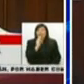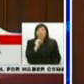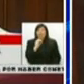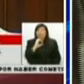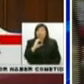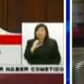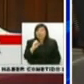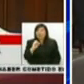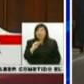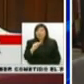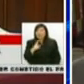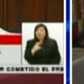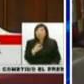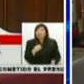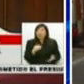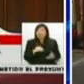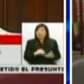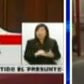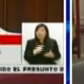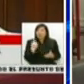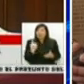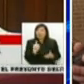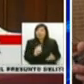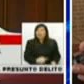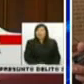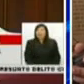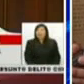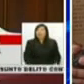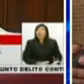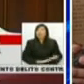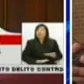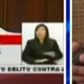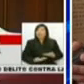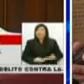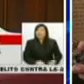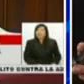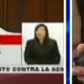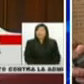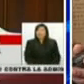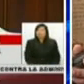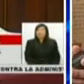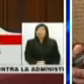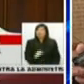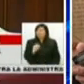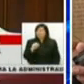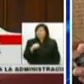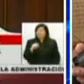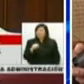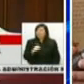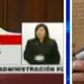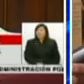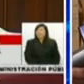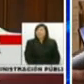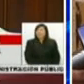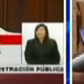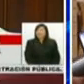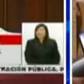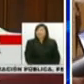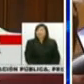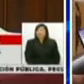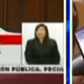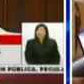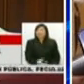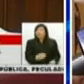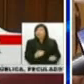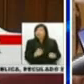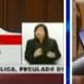Fujimori hizo uso de la palabra, se defendió en el Pleno del Congreso y dijo: soy un hombre honesto y tengo la conciencia limpia. Siempre he trabajado y nunca he